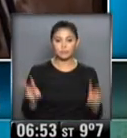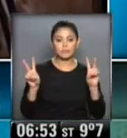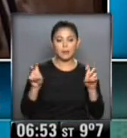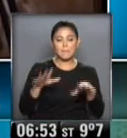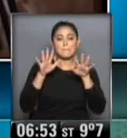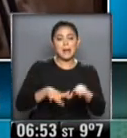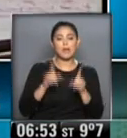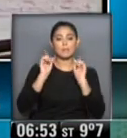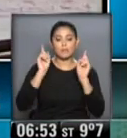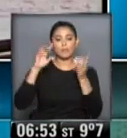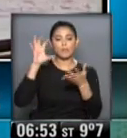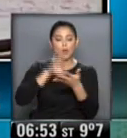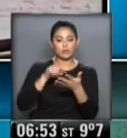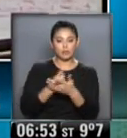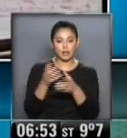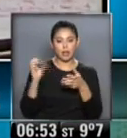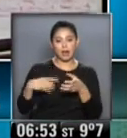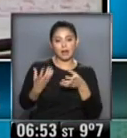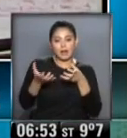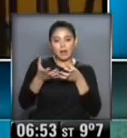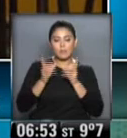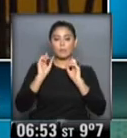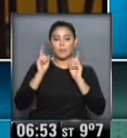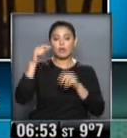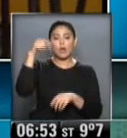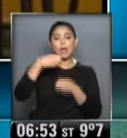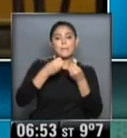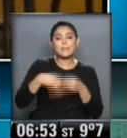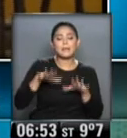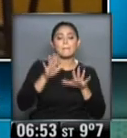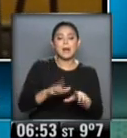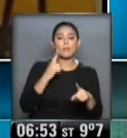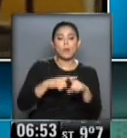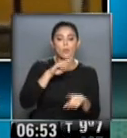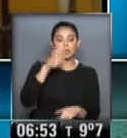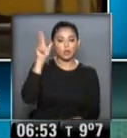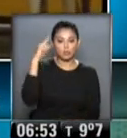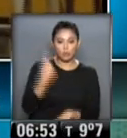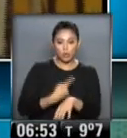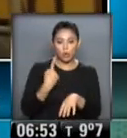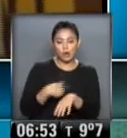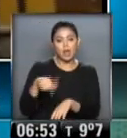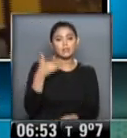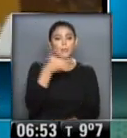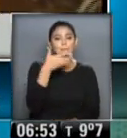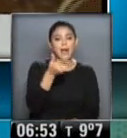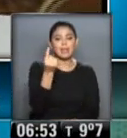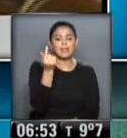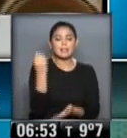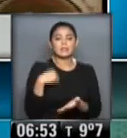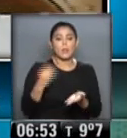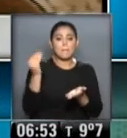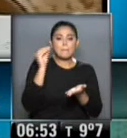Paro de docentes bonaerenses. El Frente Gremial realiza desde hoy una huelga de 48 horas en reclamo de un incremento salarial mayor